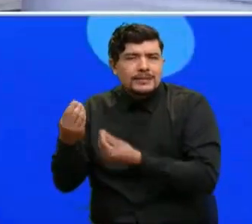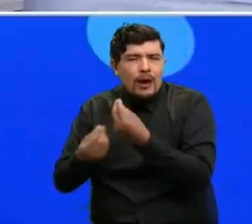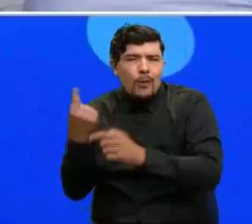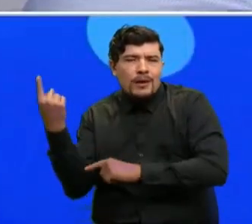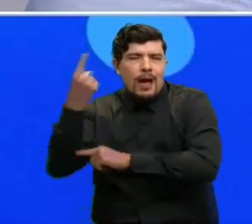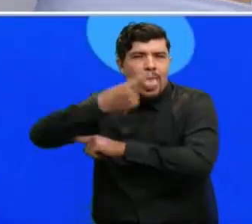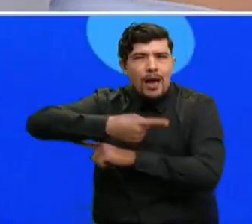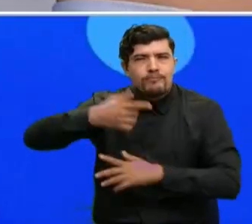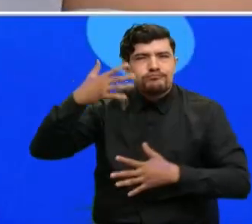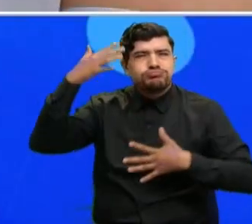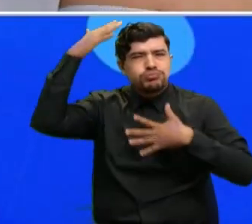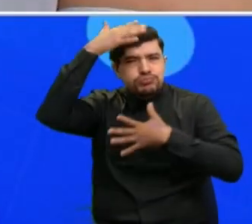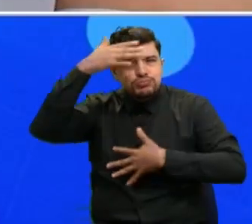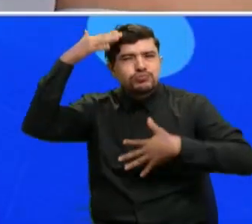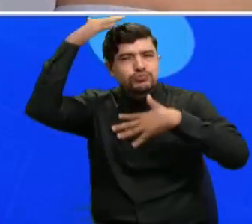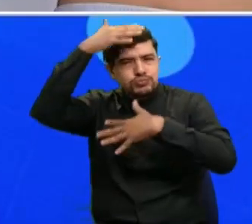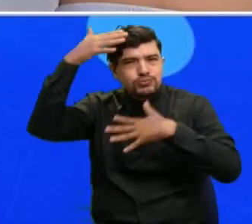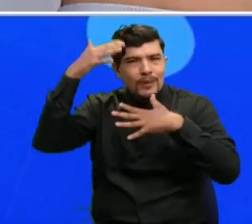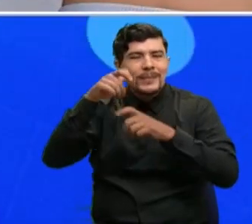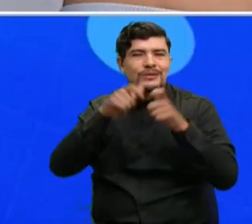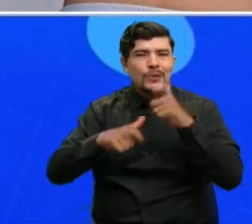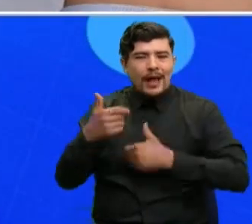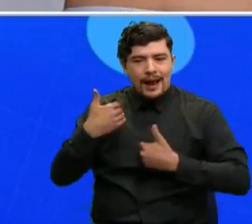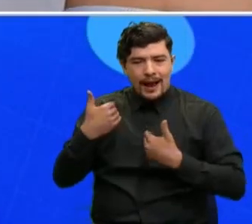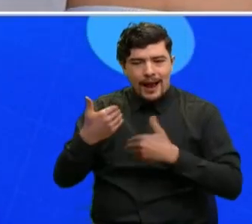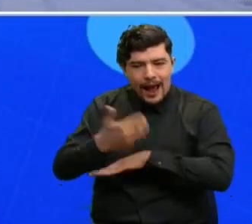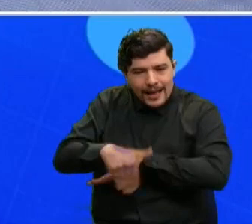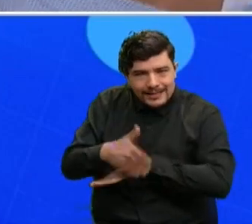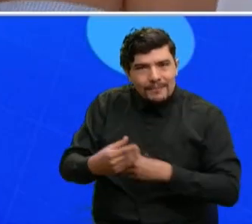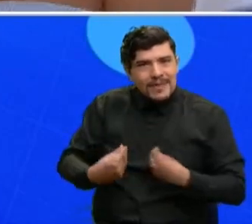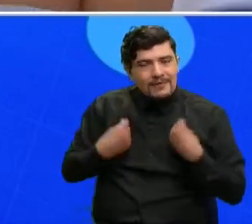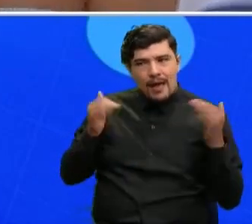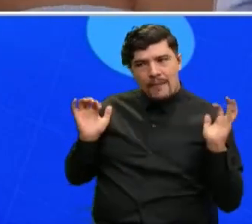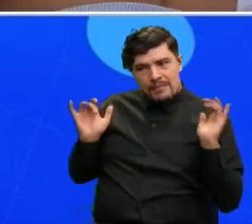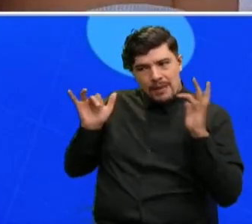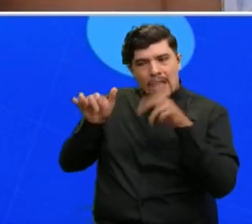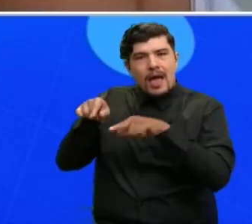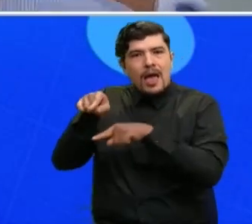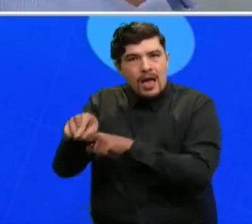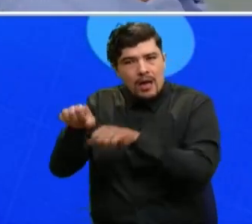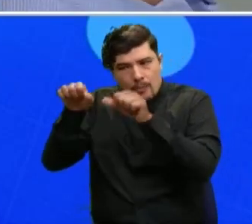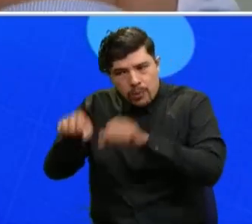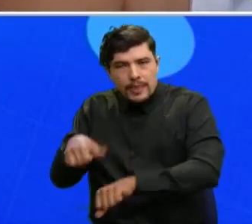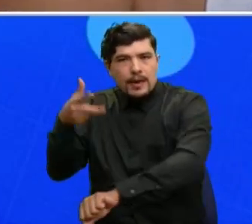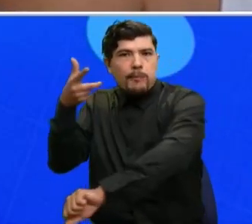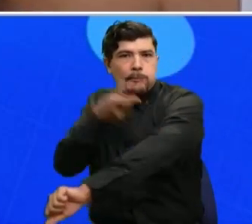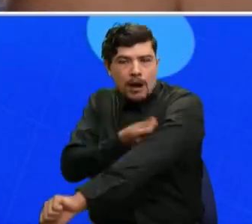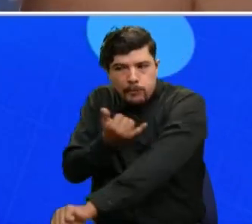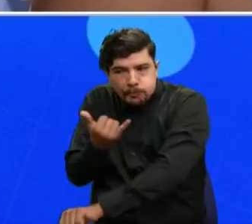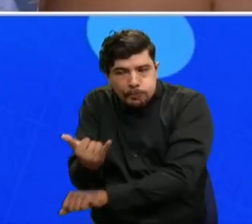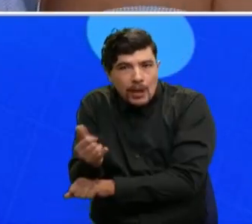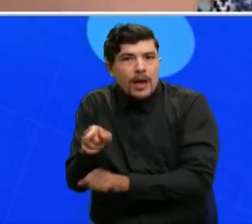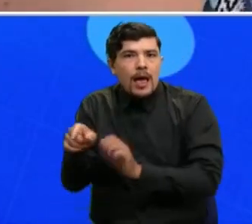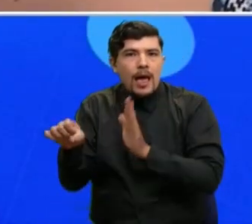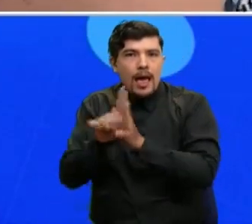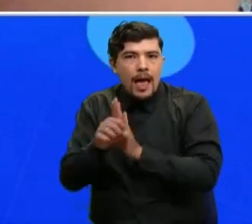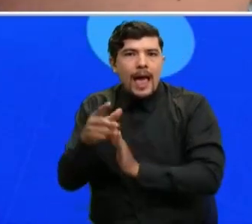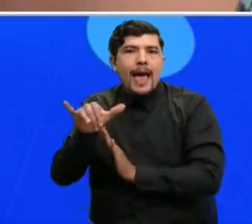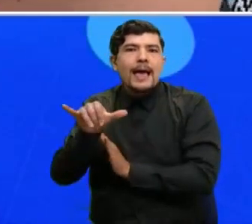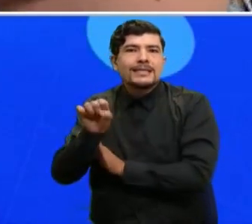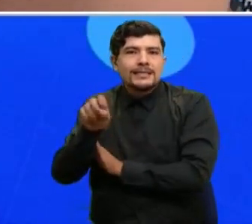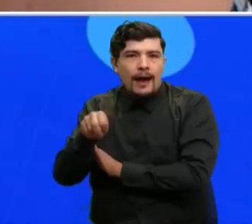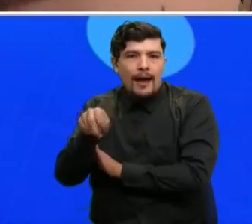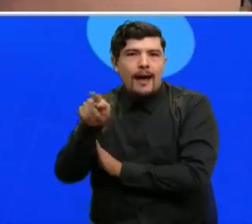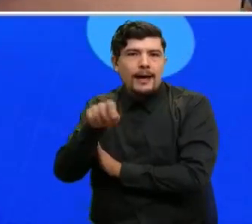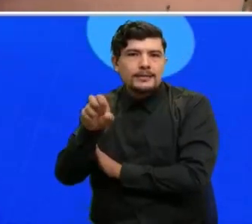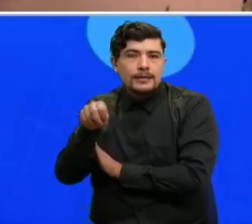muy importante con nuestra Secretaría de Desarrollo Social articulados vacunando habitantes de calle con Janssen, que es la posibilidad que tenemos para